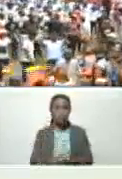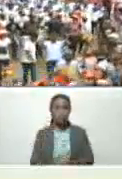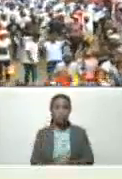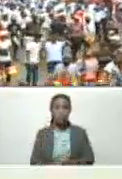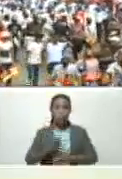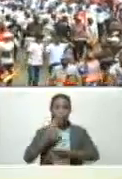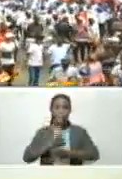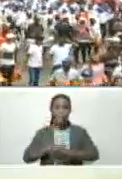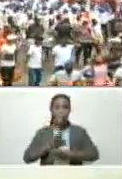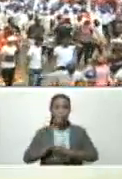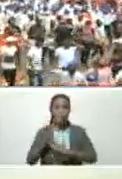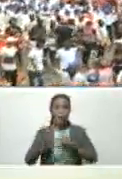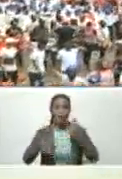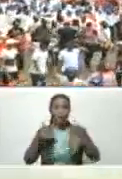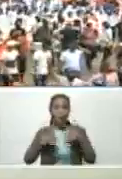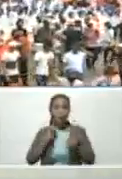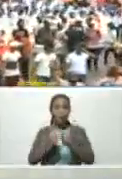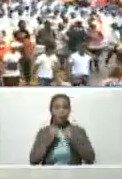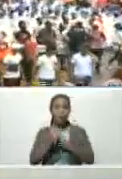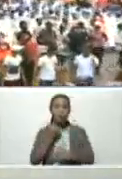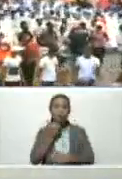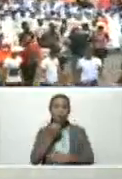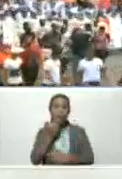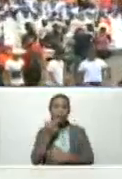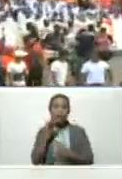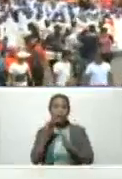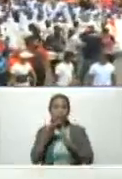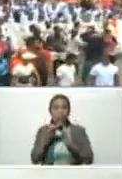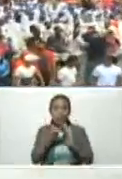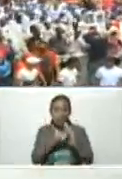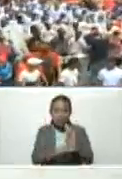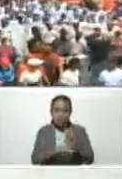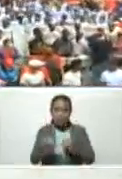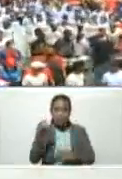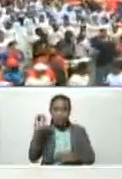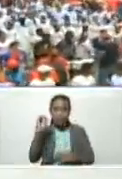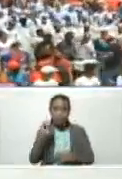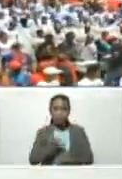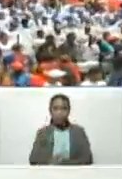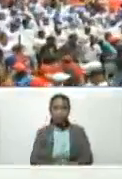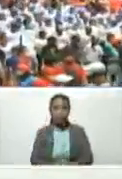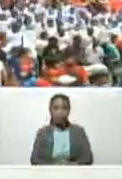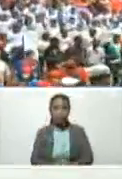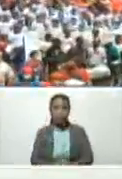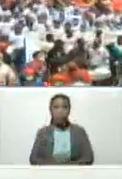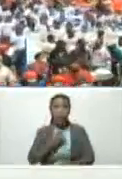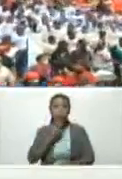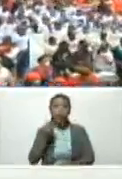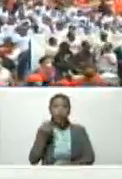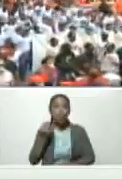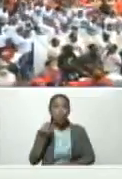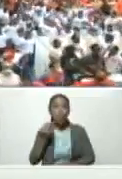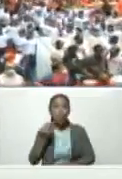porque la actividad deportiva casi mermó a cero. Y la juventud tuvo